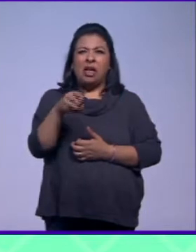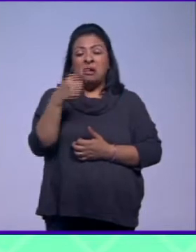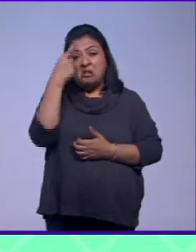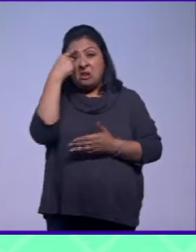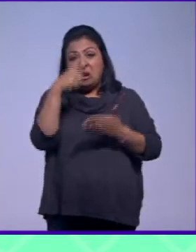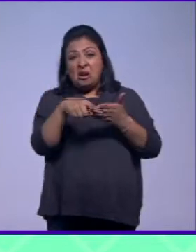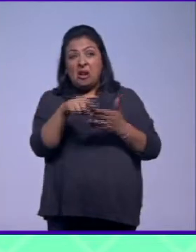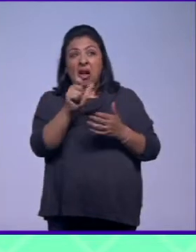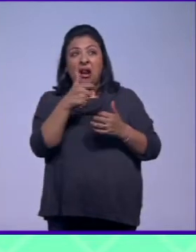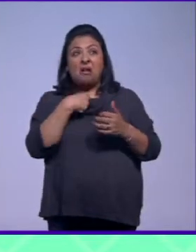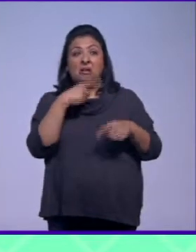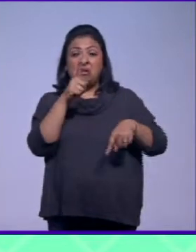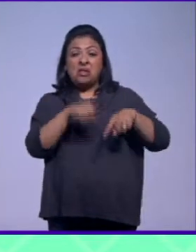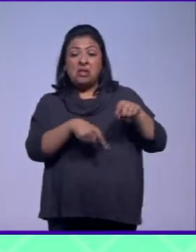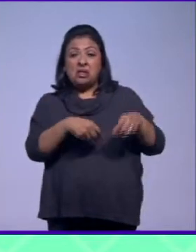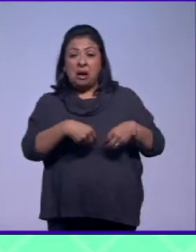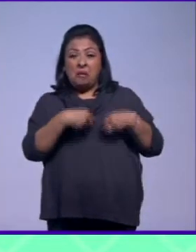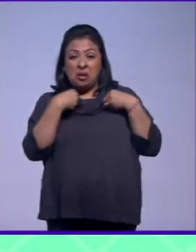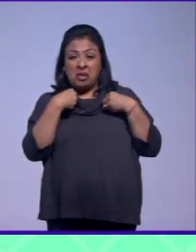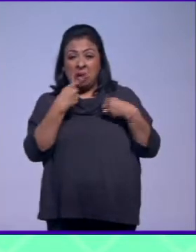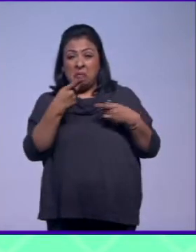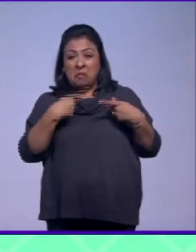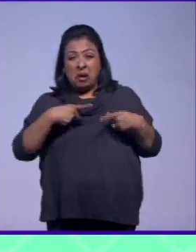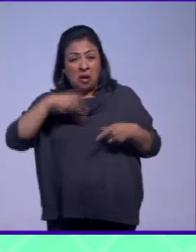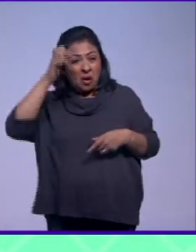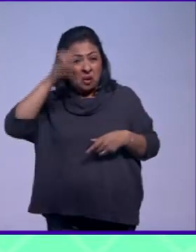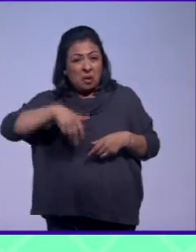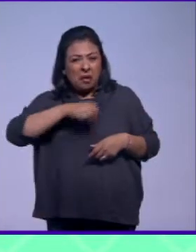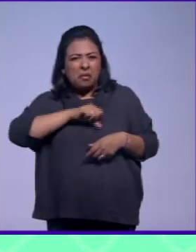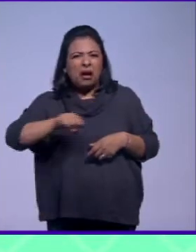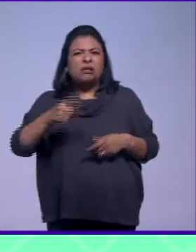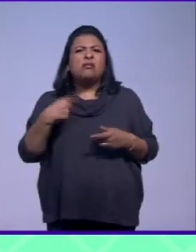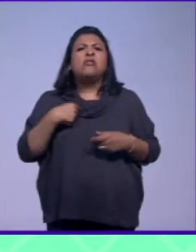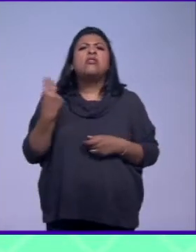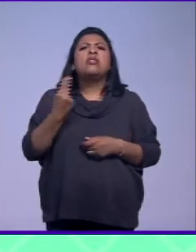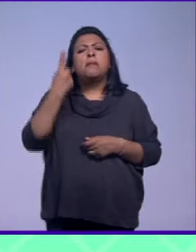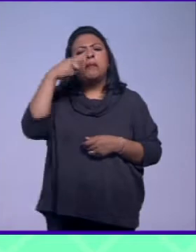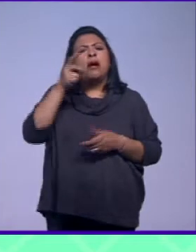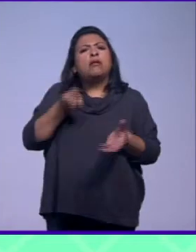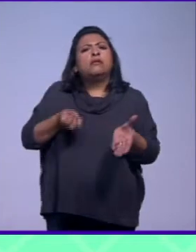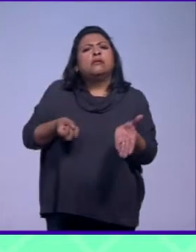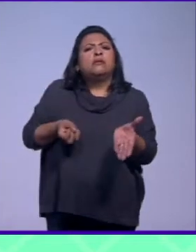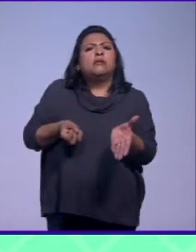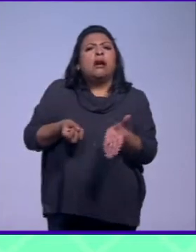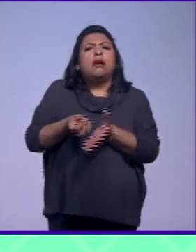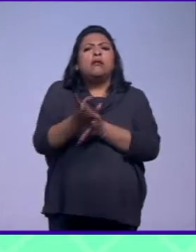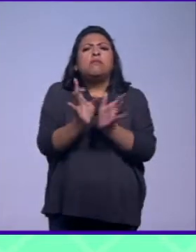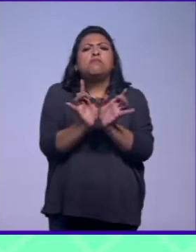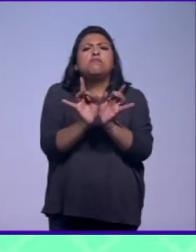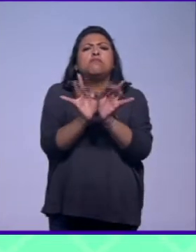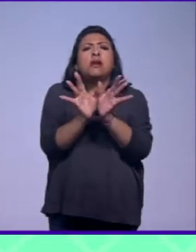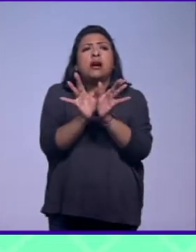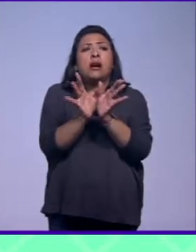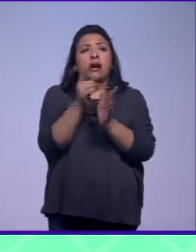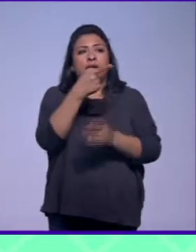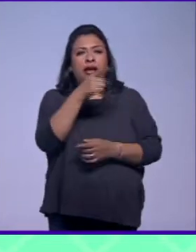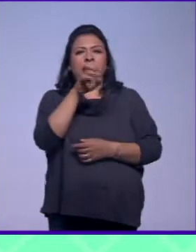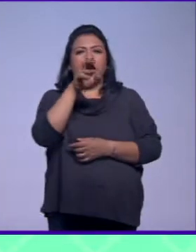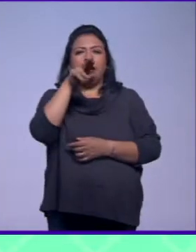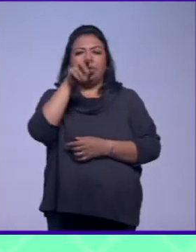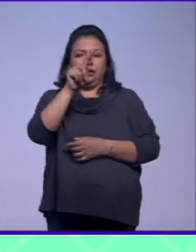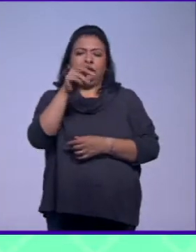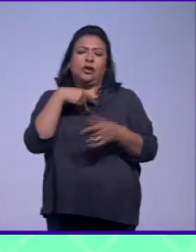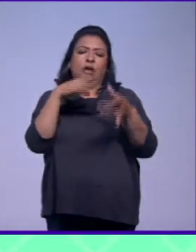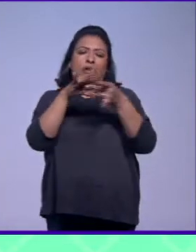tirano les arrebata la vida y que se necesita para salir de esa situación en esto al coser plástica